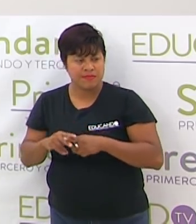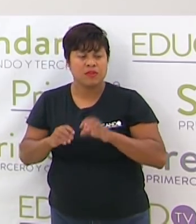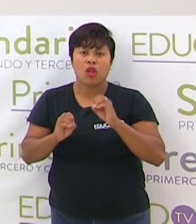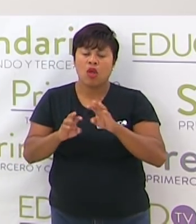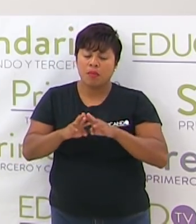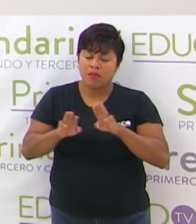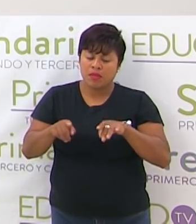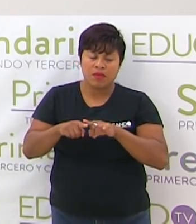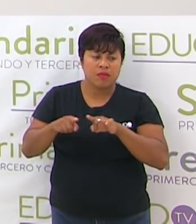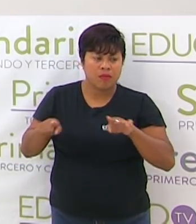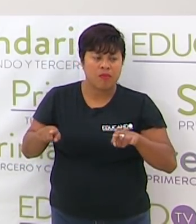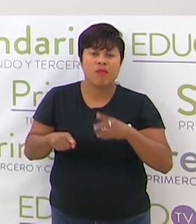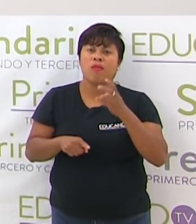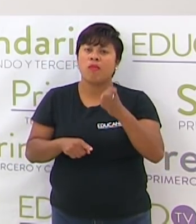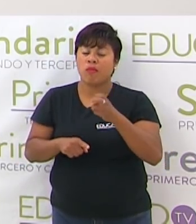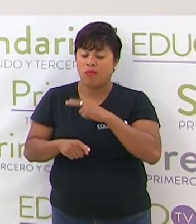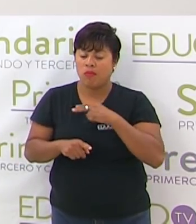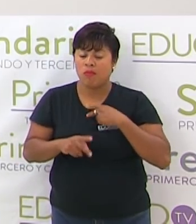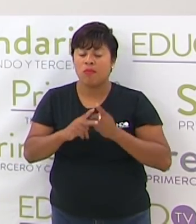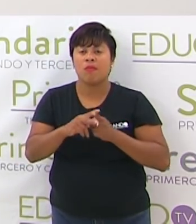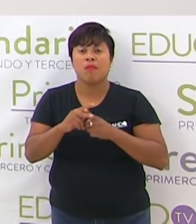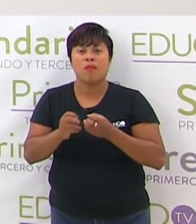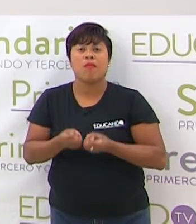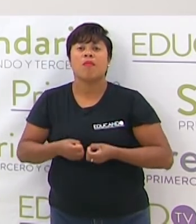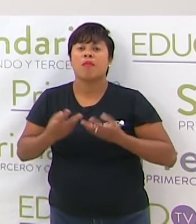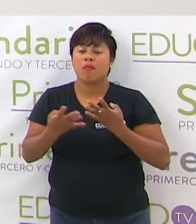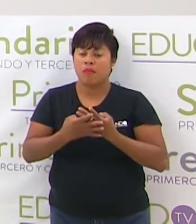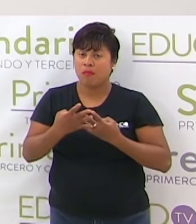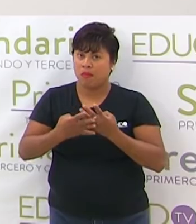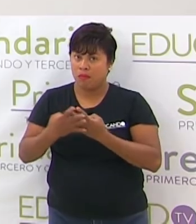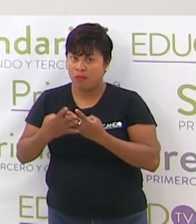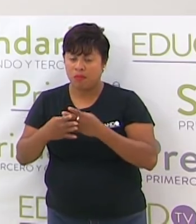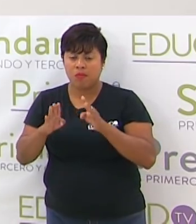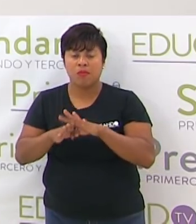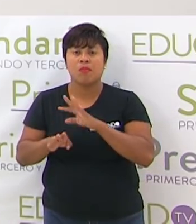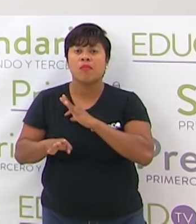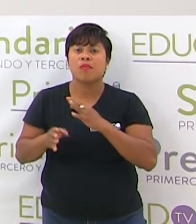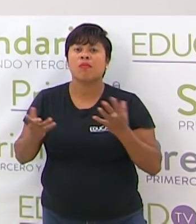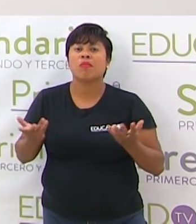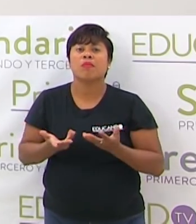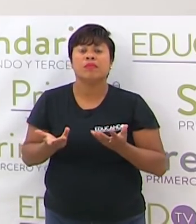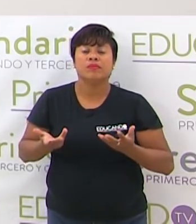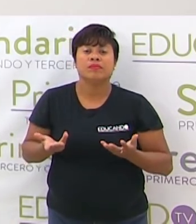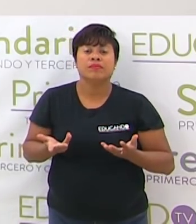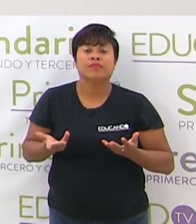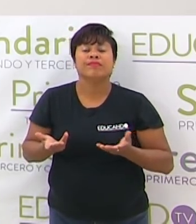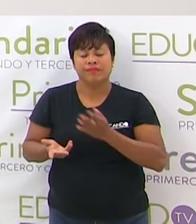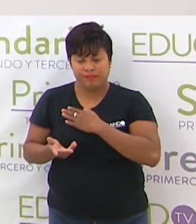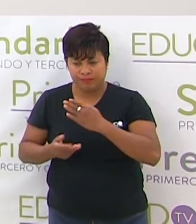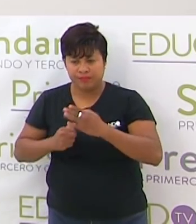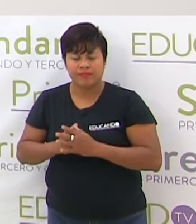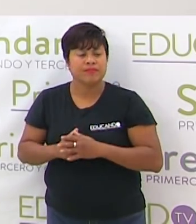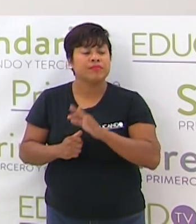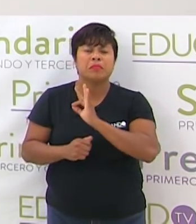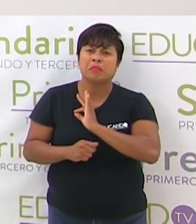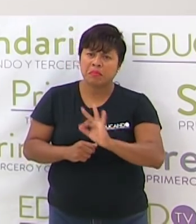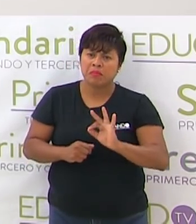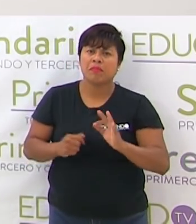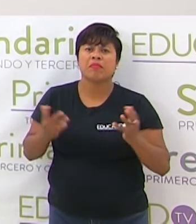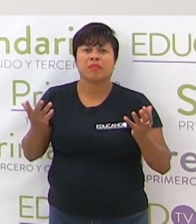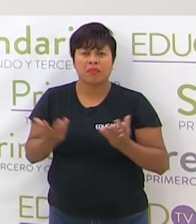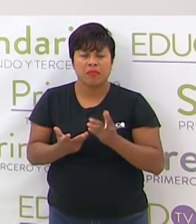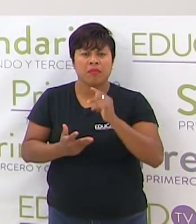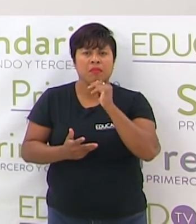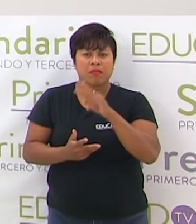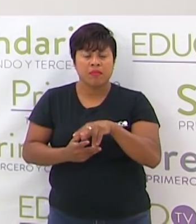o midiendo, en este caso es contando cuántos cuadros. ¿Cómo lo pudiéramos hacer también? Bueno, lo podríamos